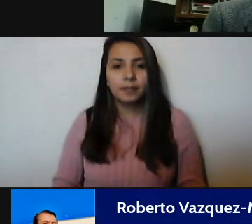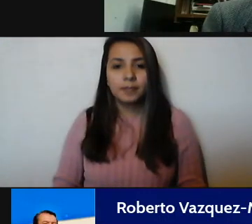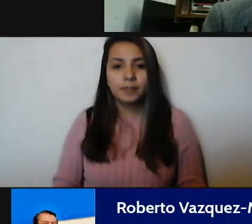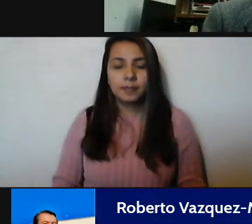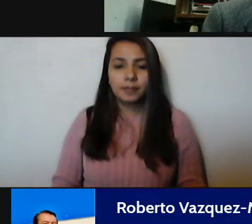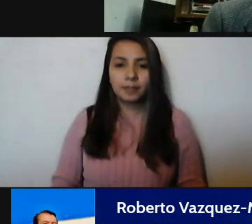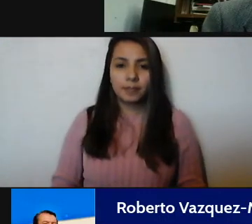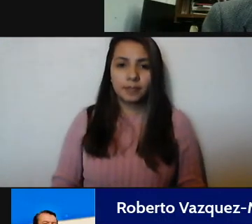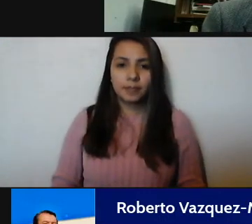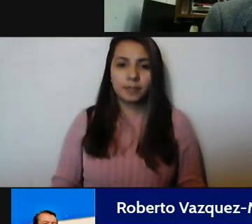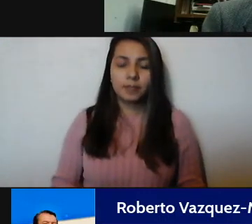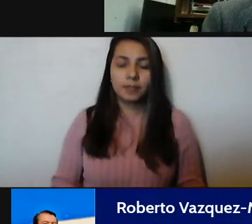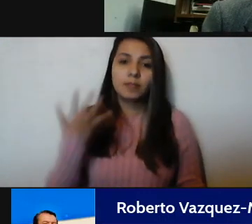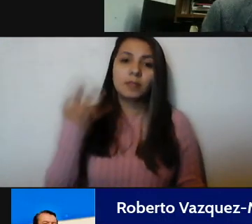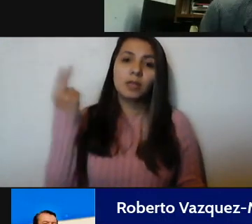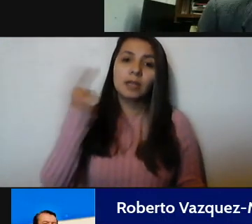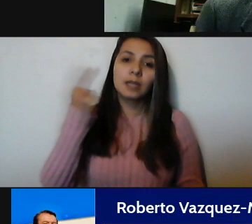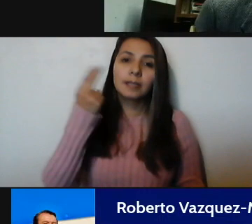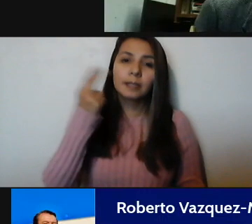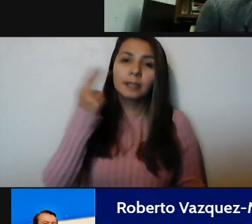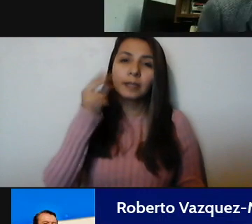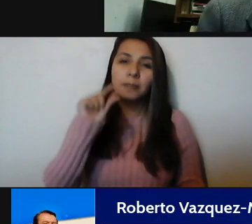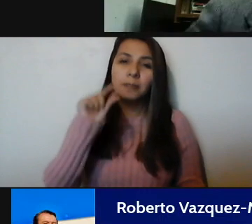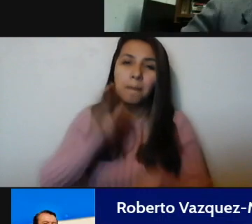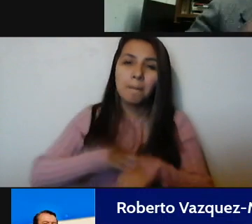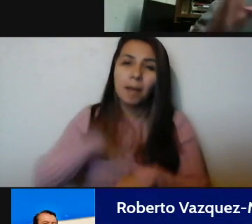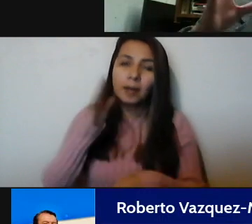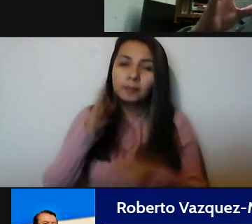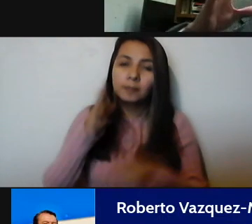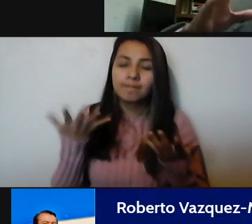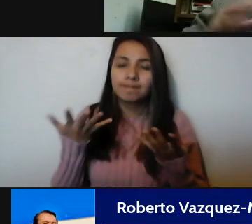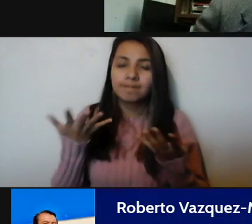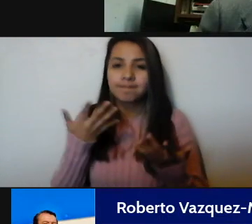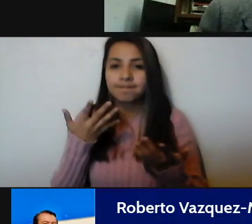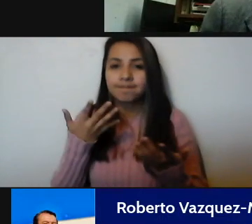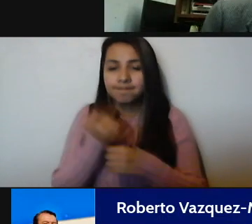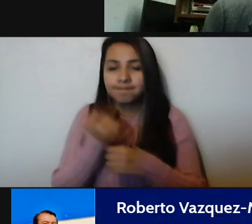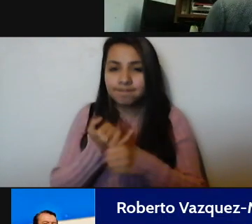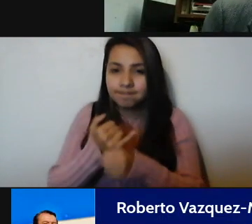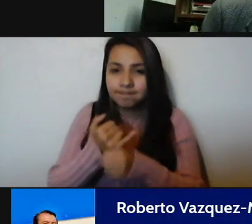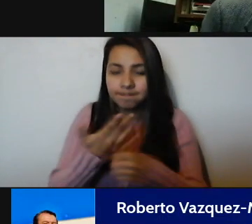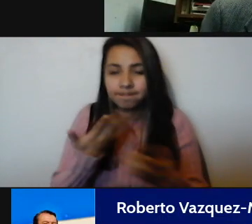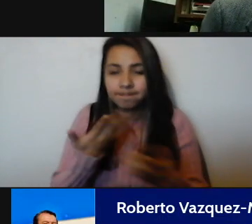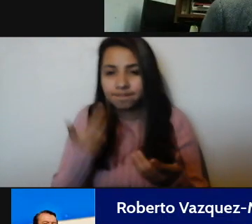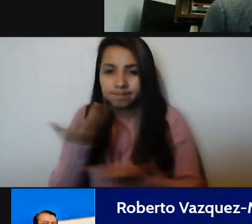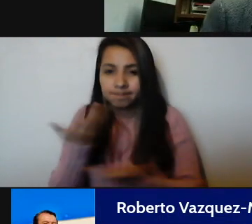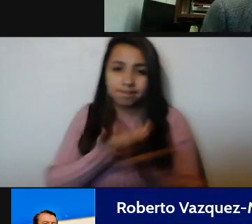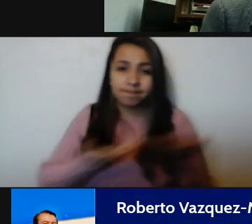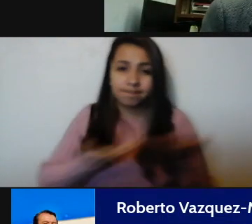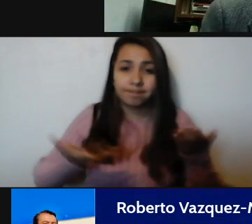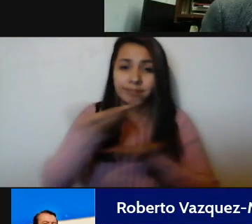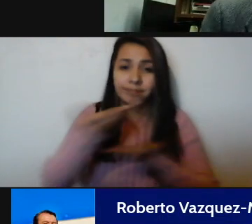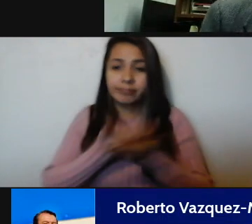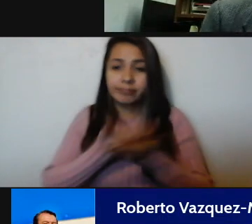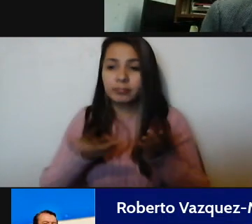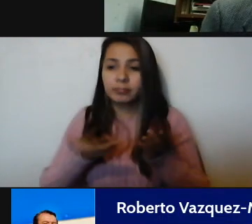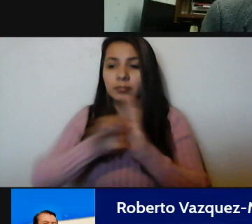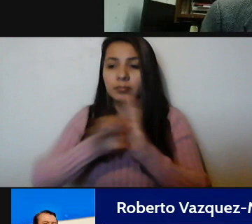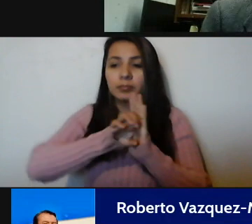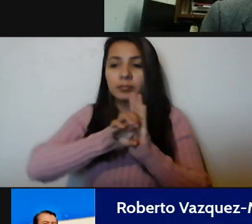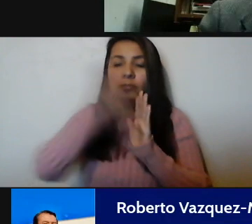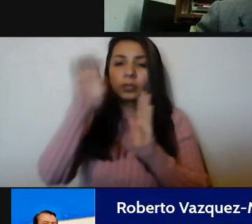del medio interestelar? Habría como como que ampliar un poco más la discusión en el sentido, por